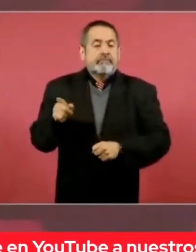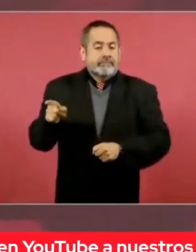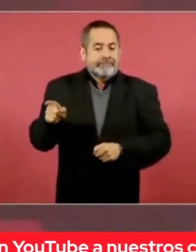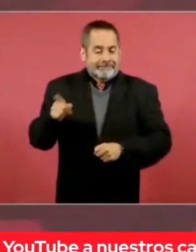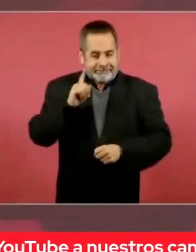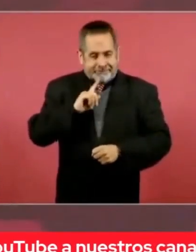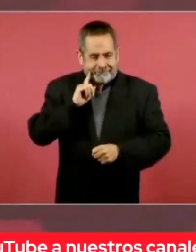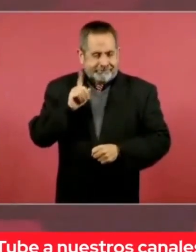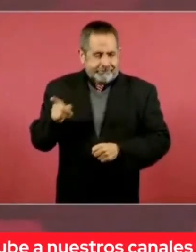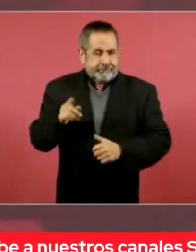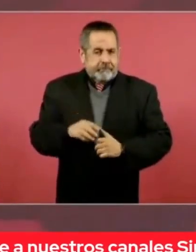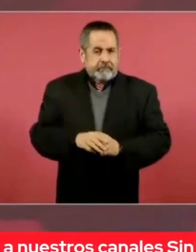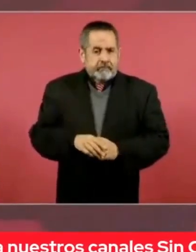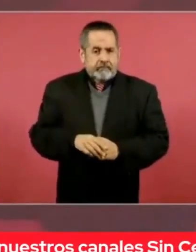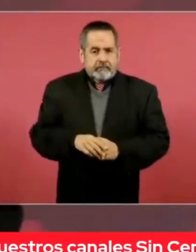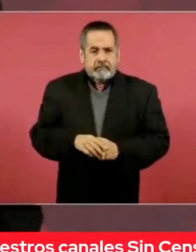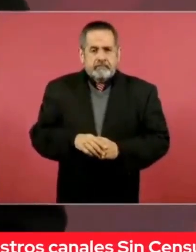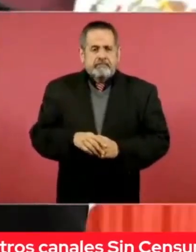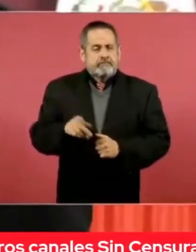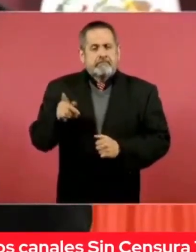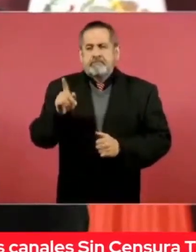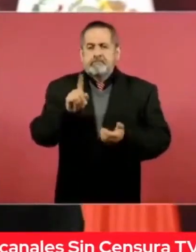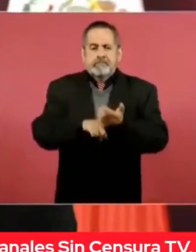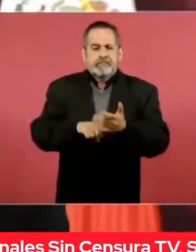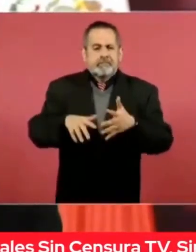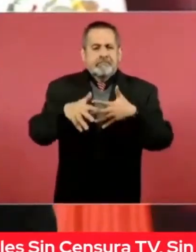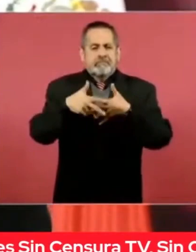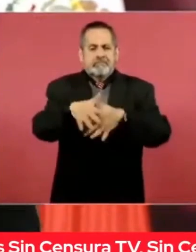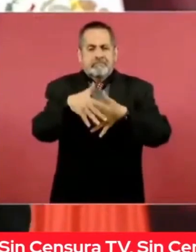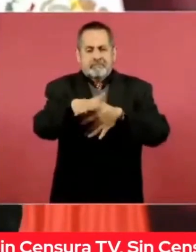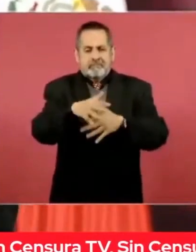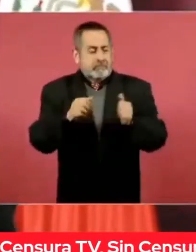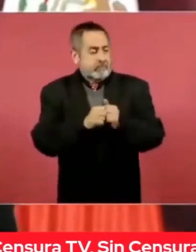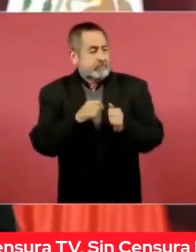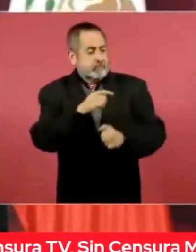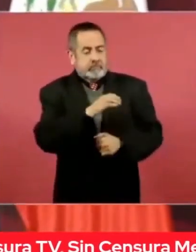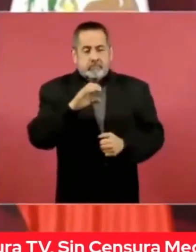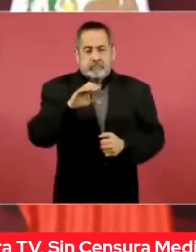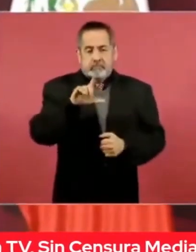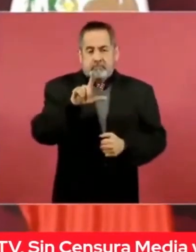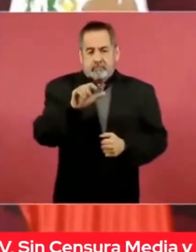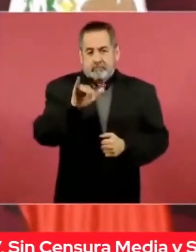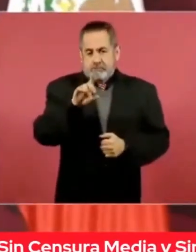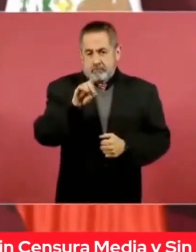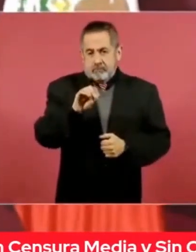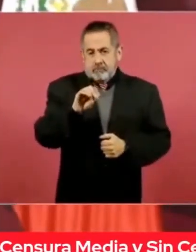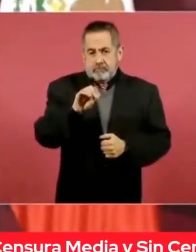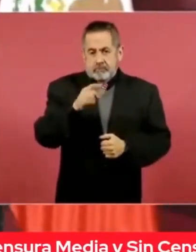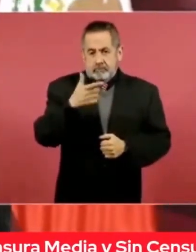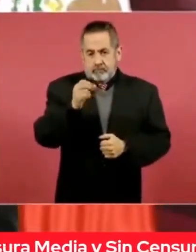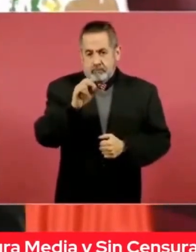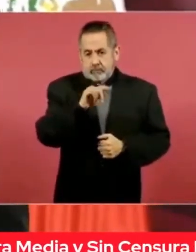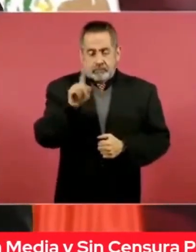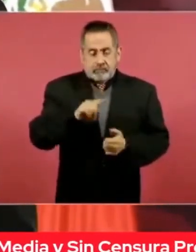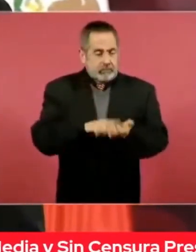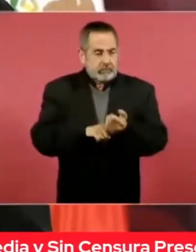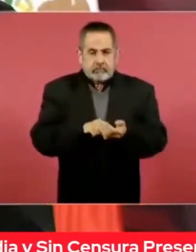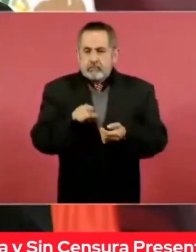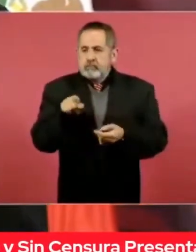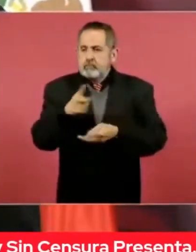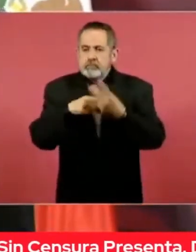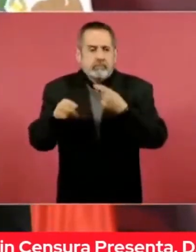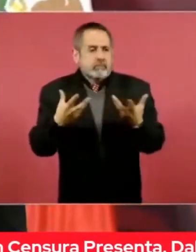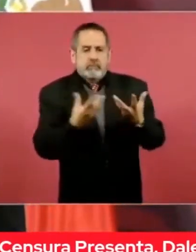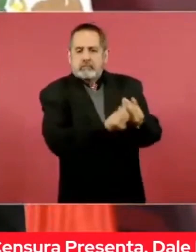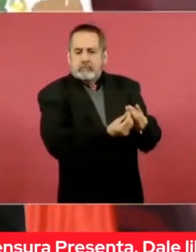semana una marcha de los de Claudia gonz y que ahí viene la